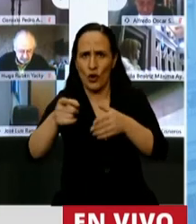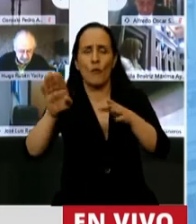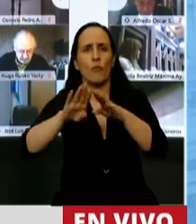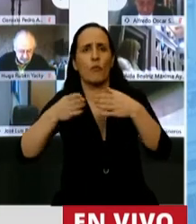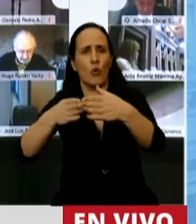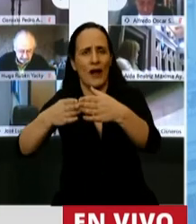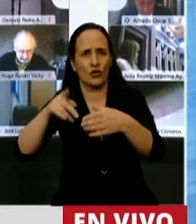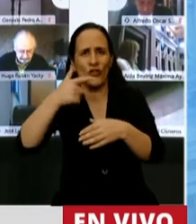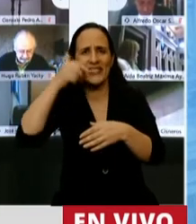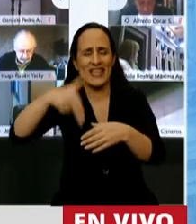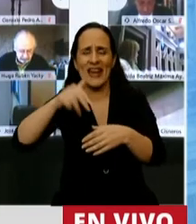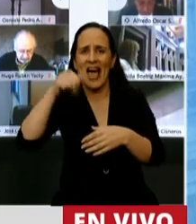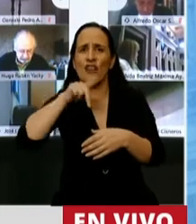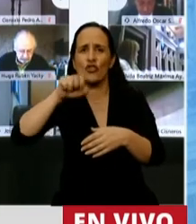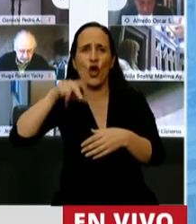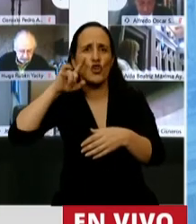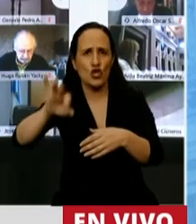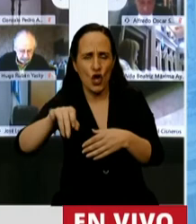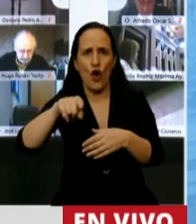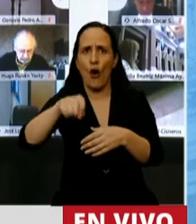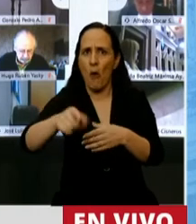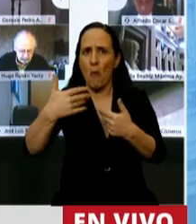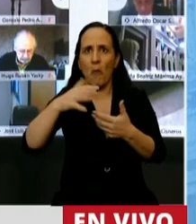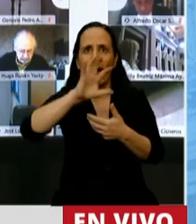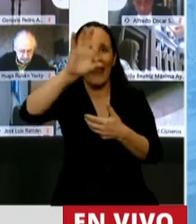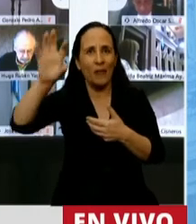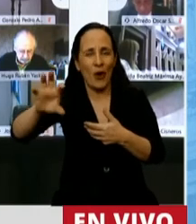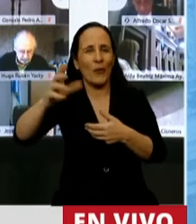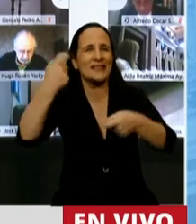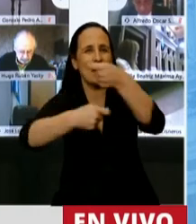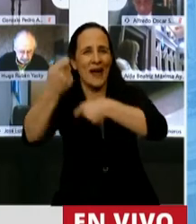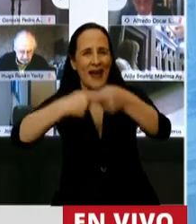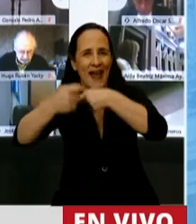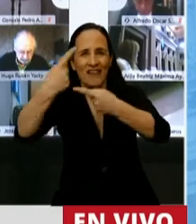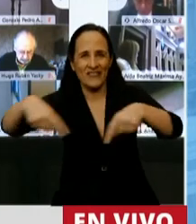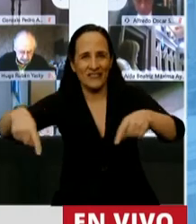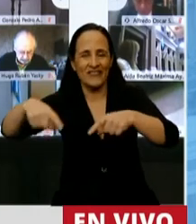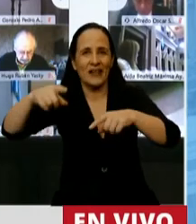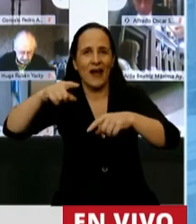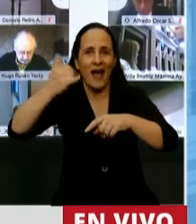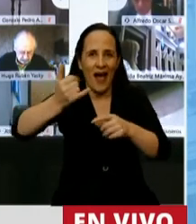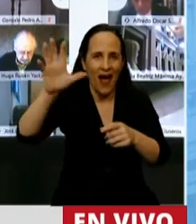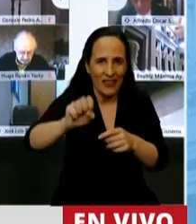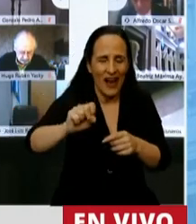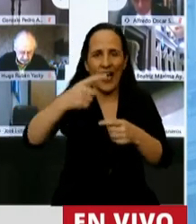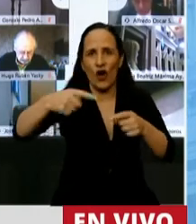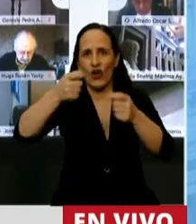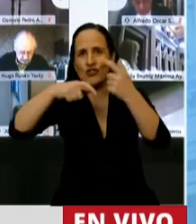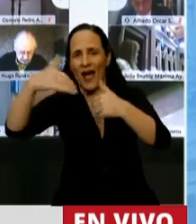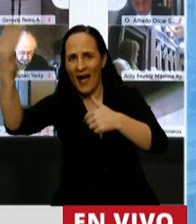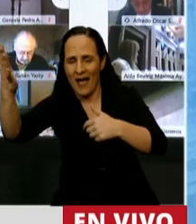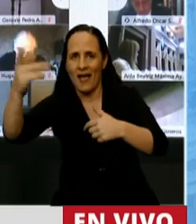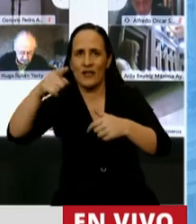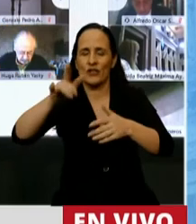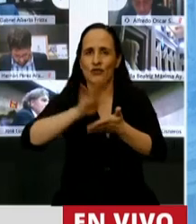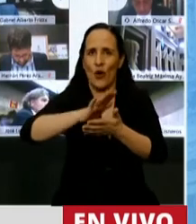de San Antonio, puerto que puede servir a varias provincias para poder sacar y extraer los materiales que tengamos en esta posibilidad de